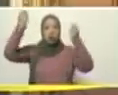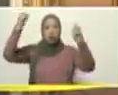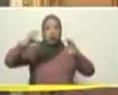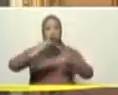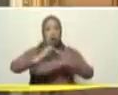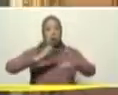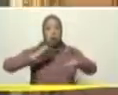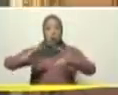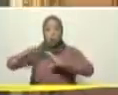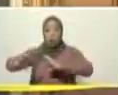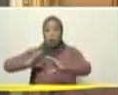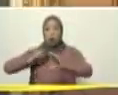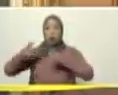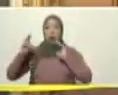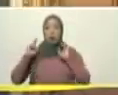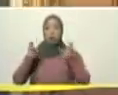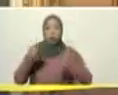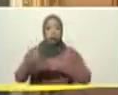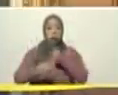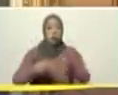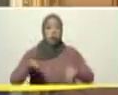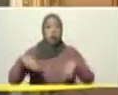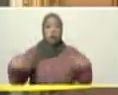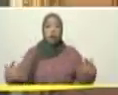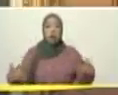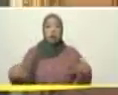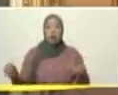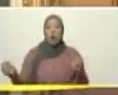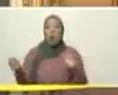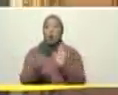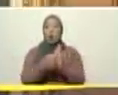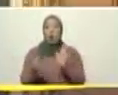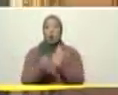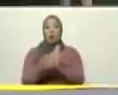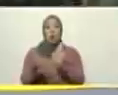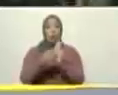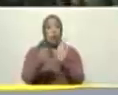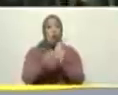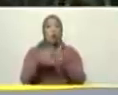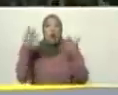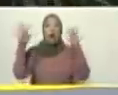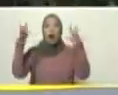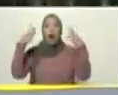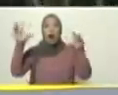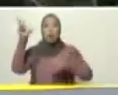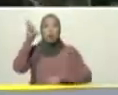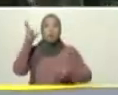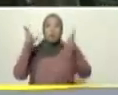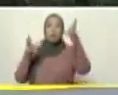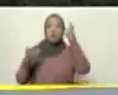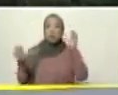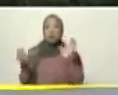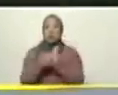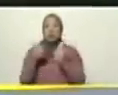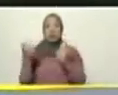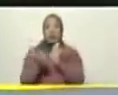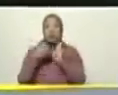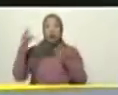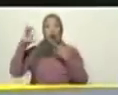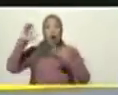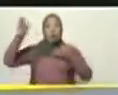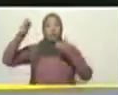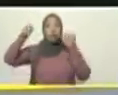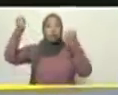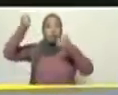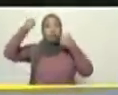comunidades, y se desató un cacerolazo ensordecedor a lo largo y ancho de todas las